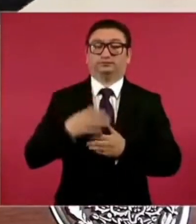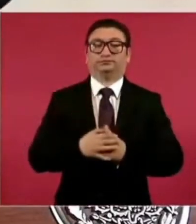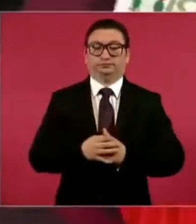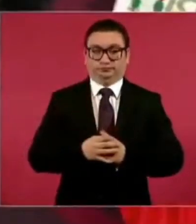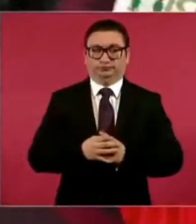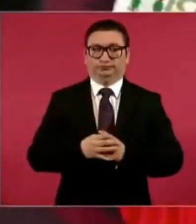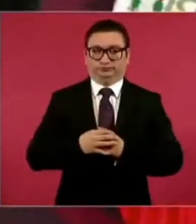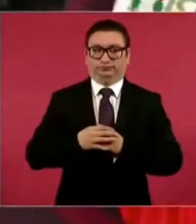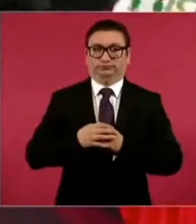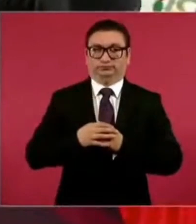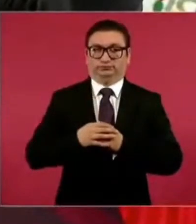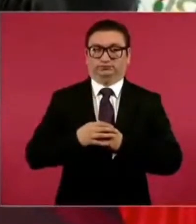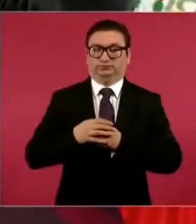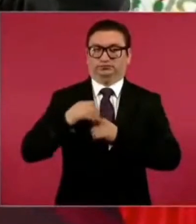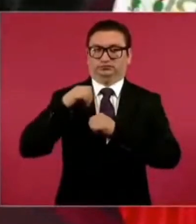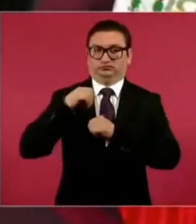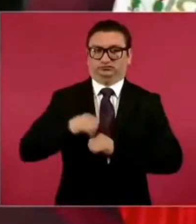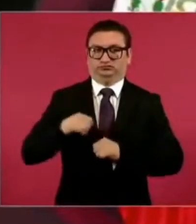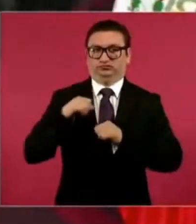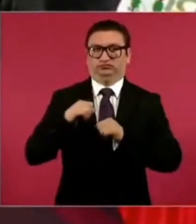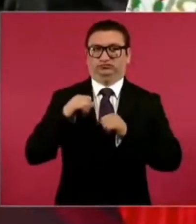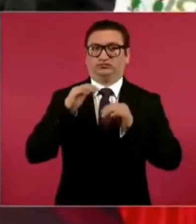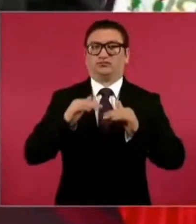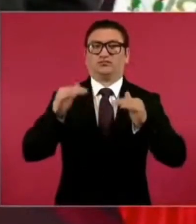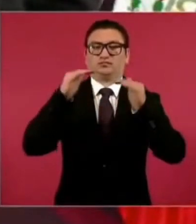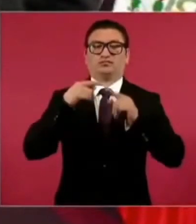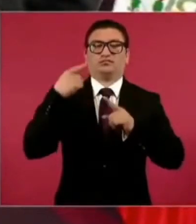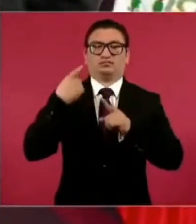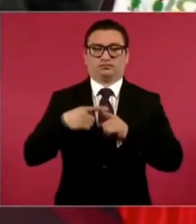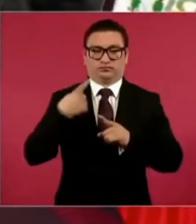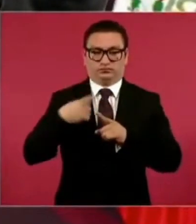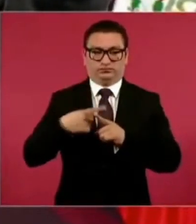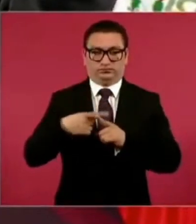el poder de los poderes era el ejecutivo,